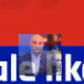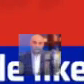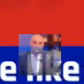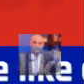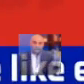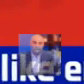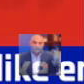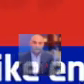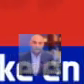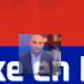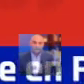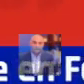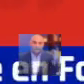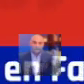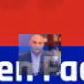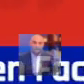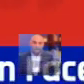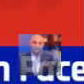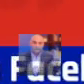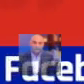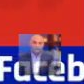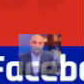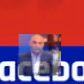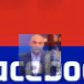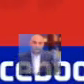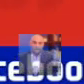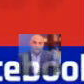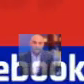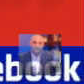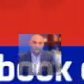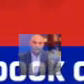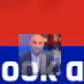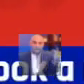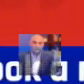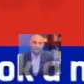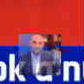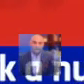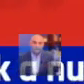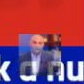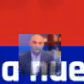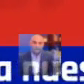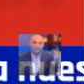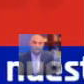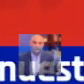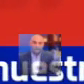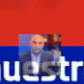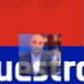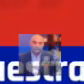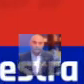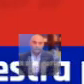reconocer que el primer texto se publica en el semanario Eje Central,